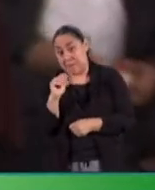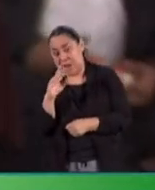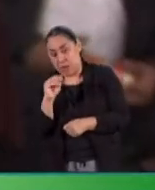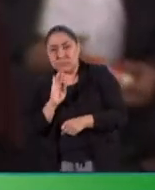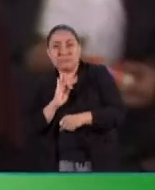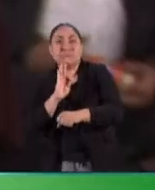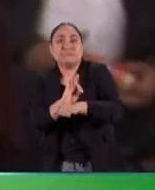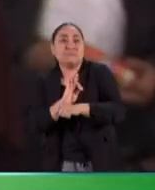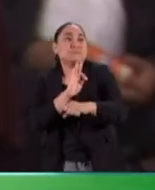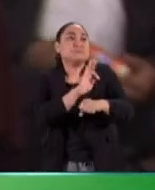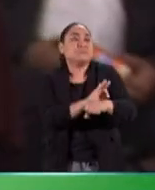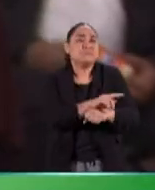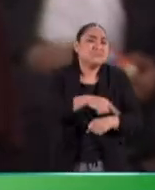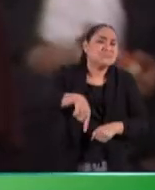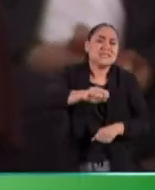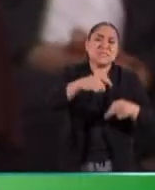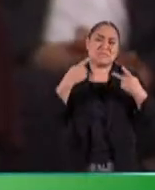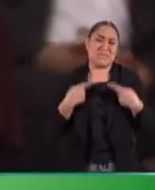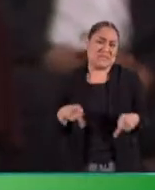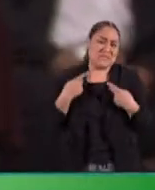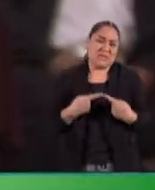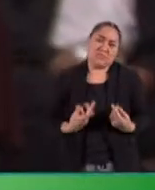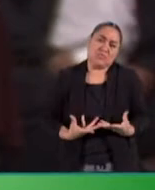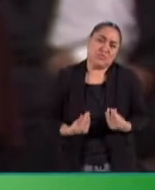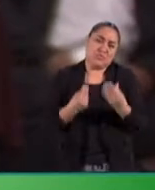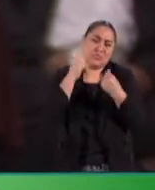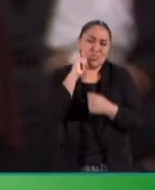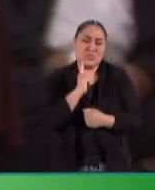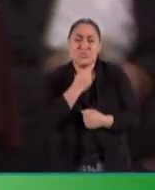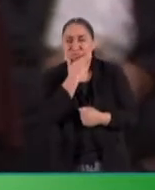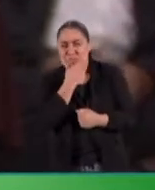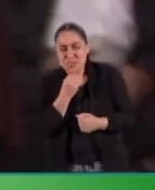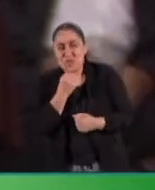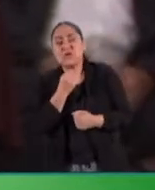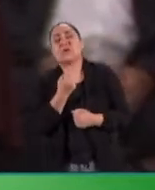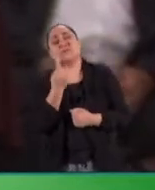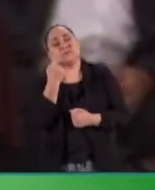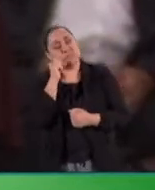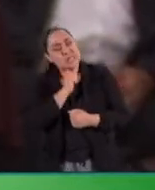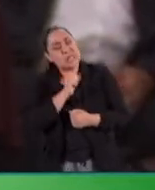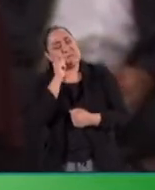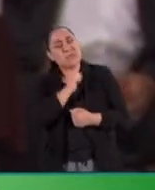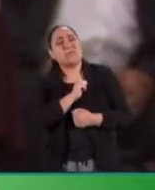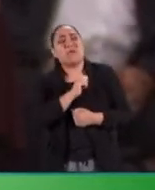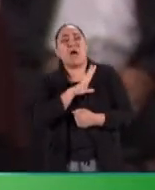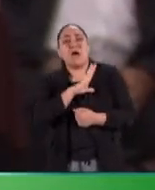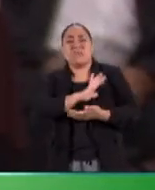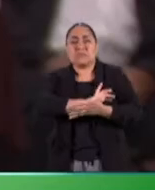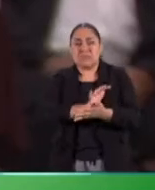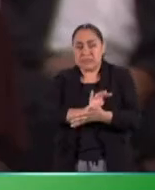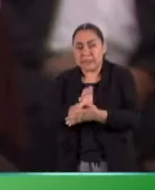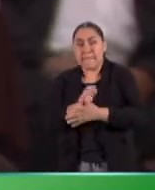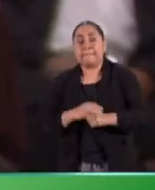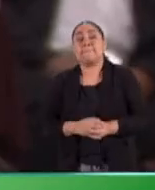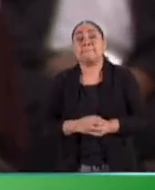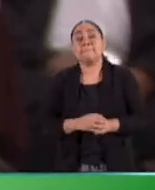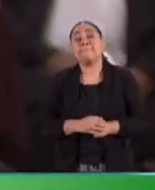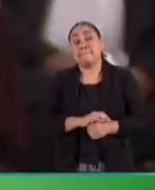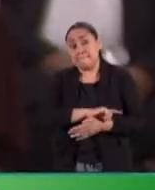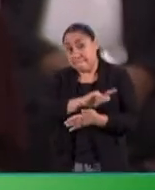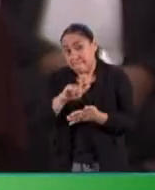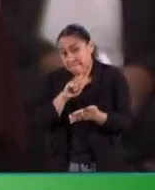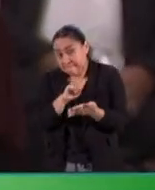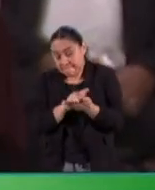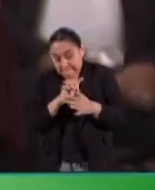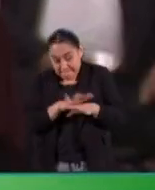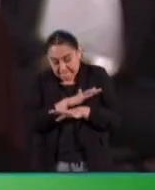justicia para millores de mexicanos y mexicanas que a diario son discriminadas y violentadas la propuesta de reforma